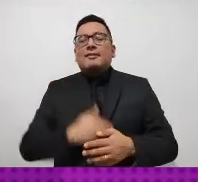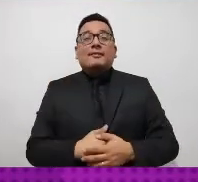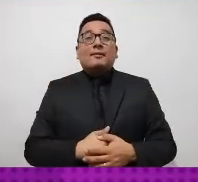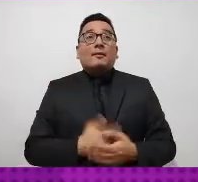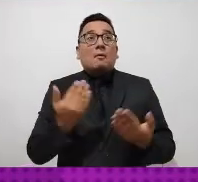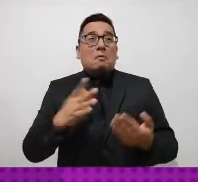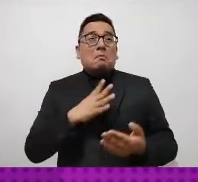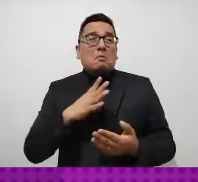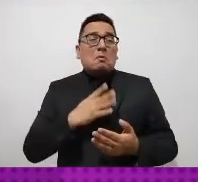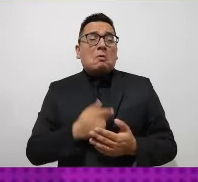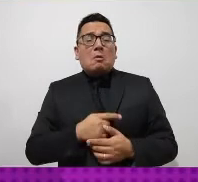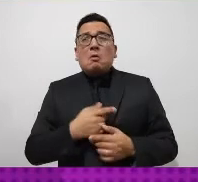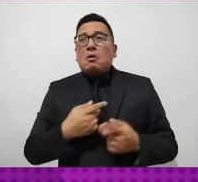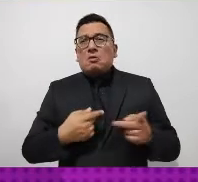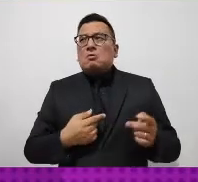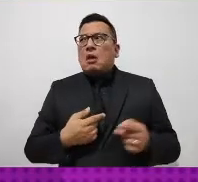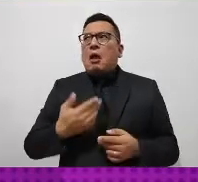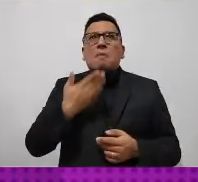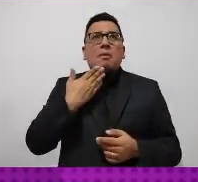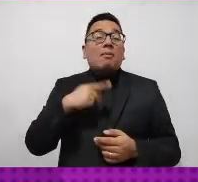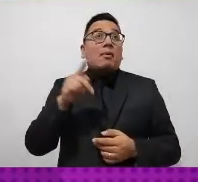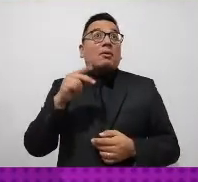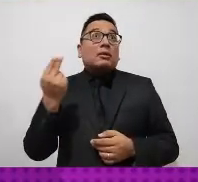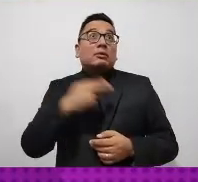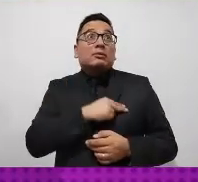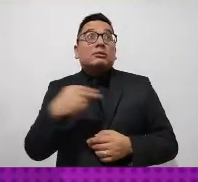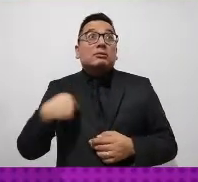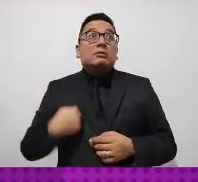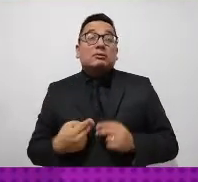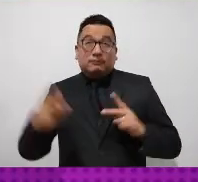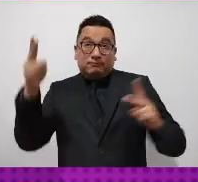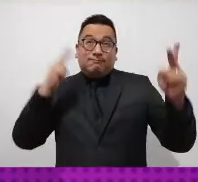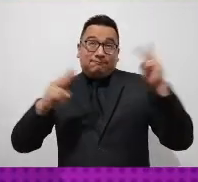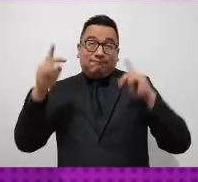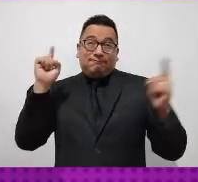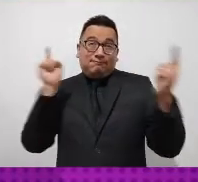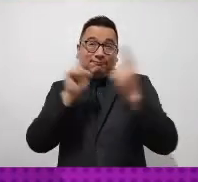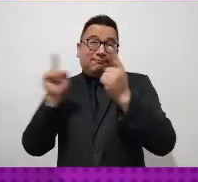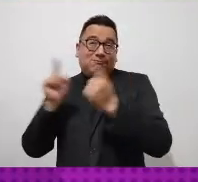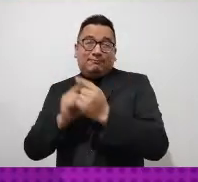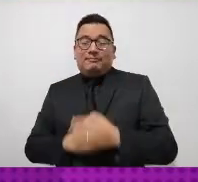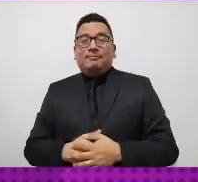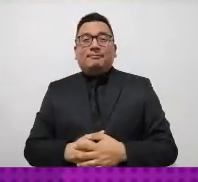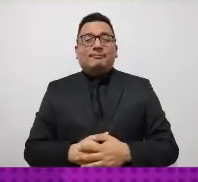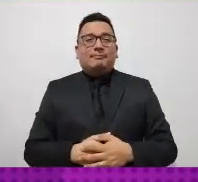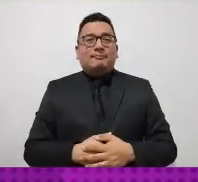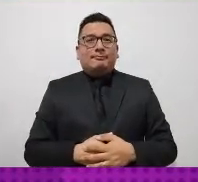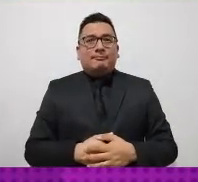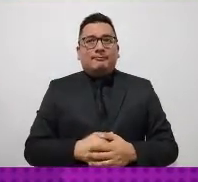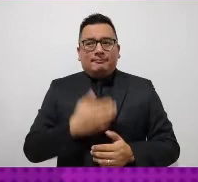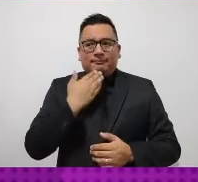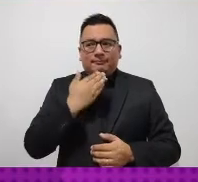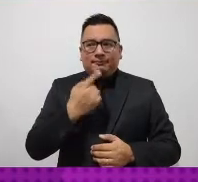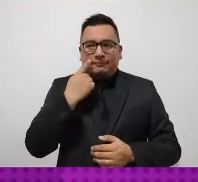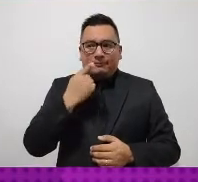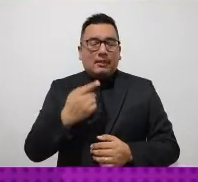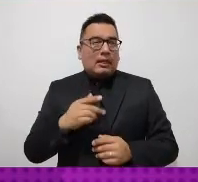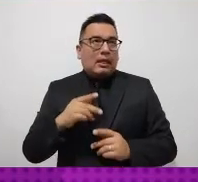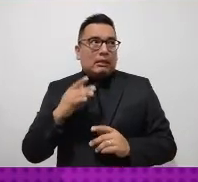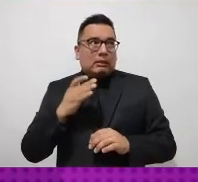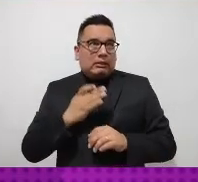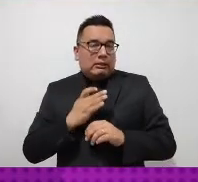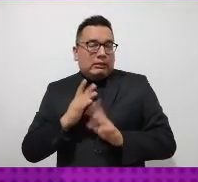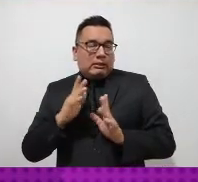hemos obtenido muy buena respuesta, pero hasta que fuimos de manera presencial. Ahorita me gustaría, en el segundo bloque de aquí del programa